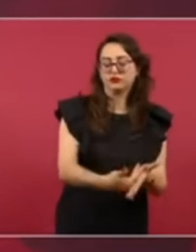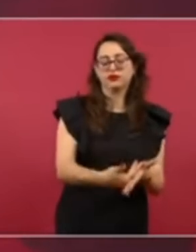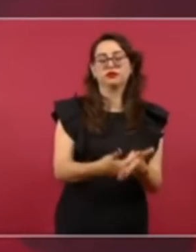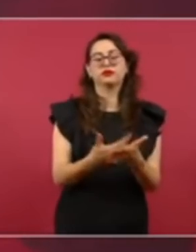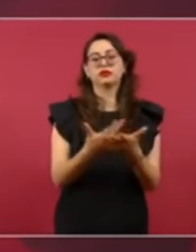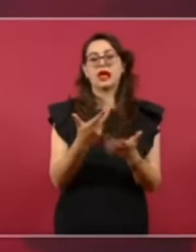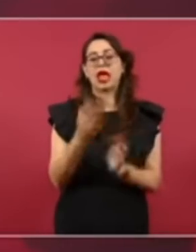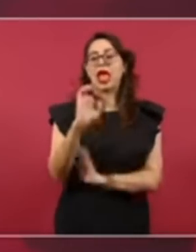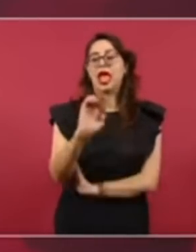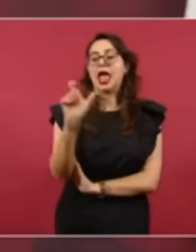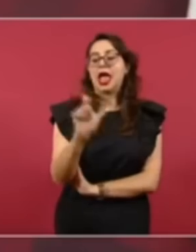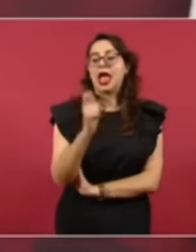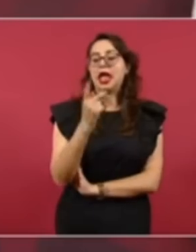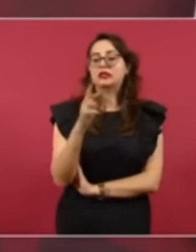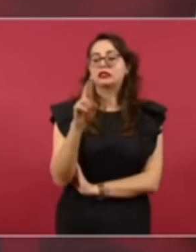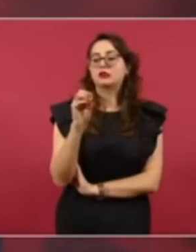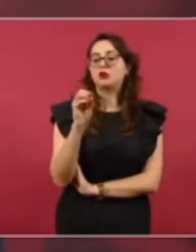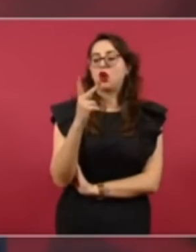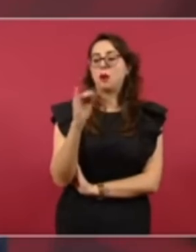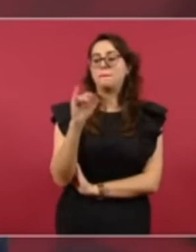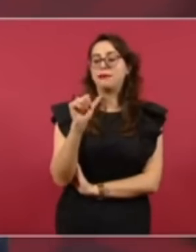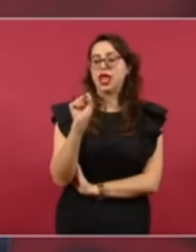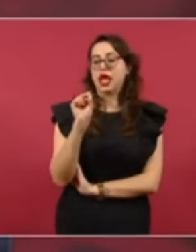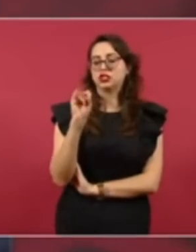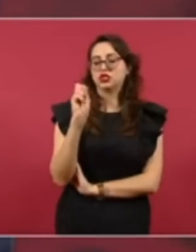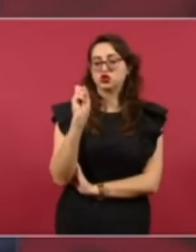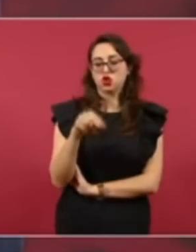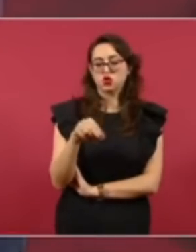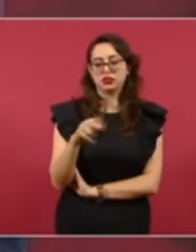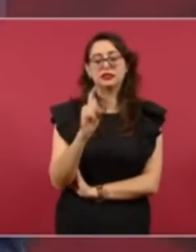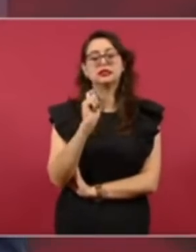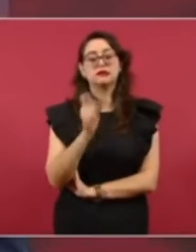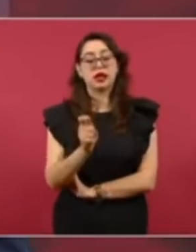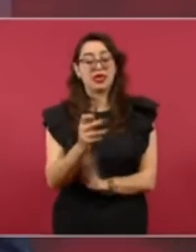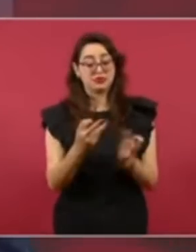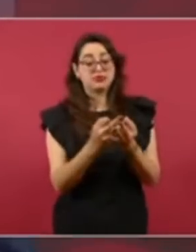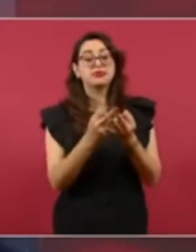procedimiento que establece la ley. A veces,